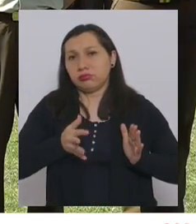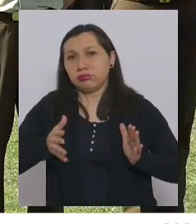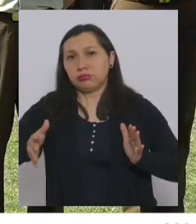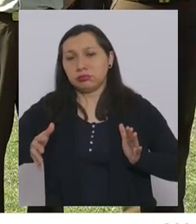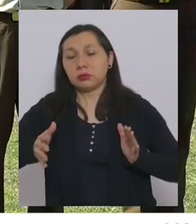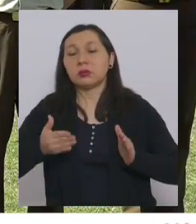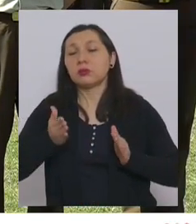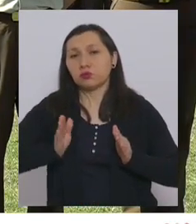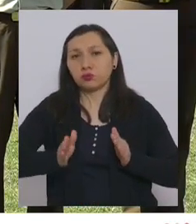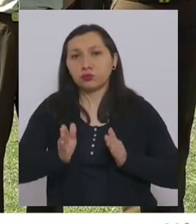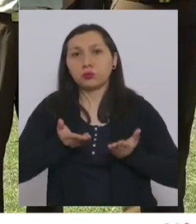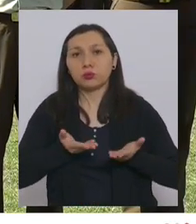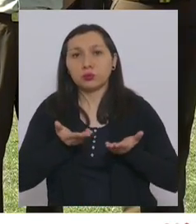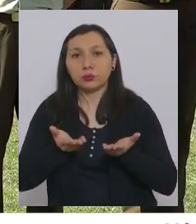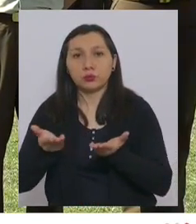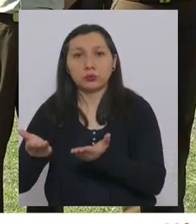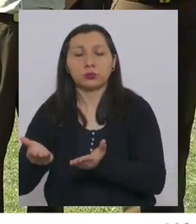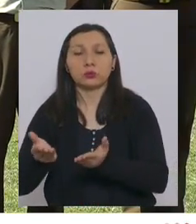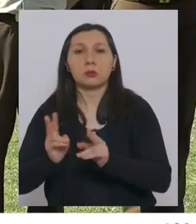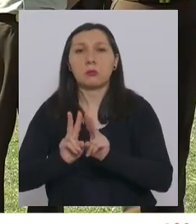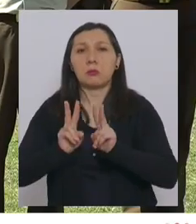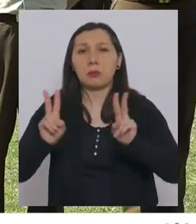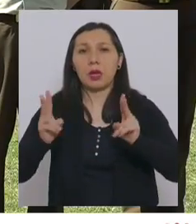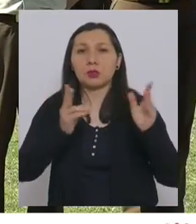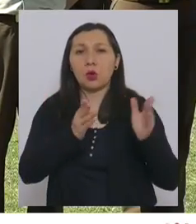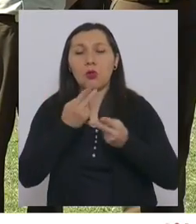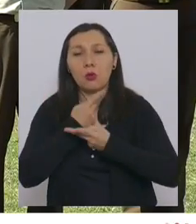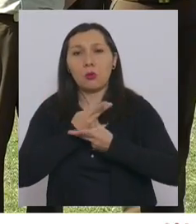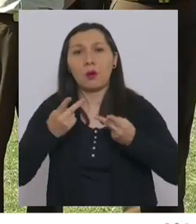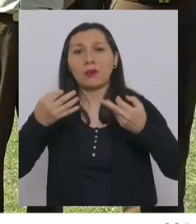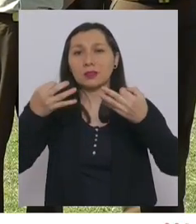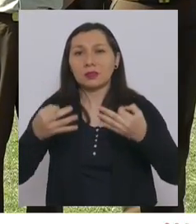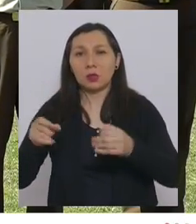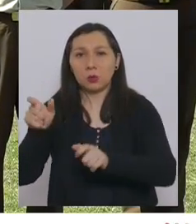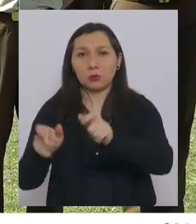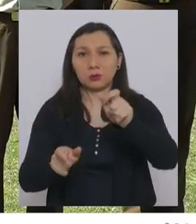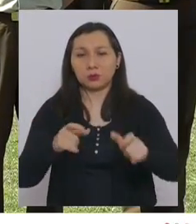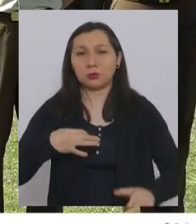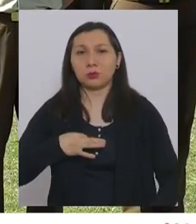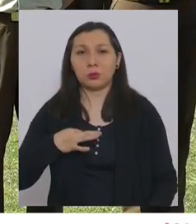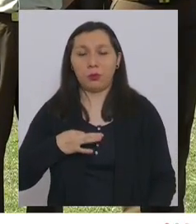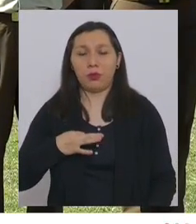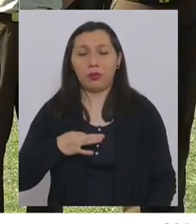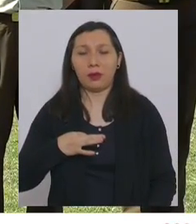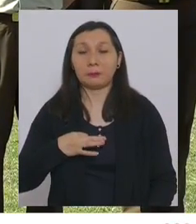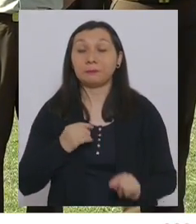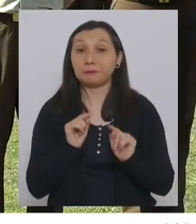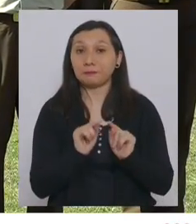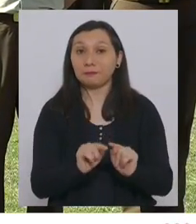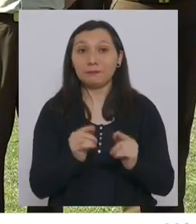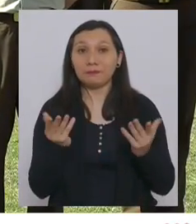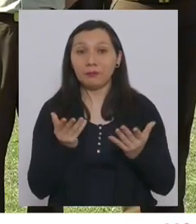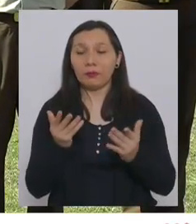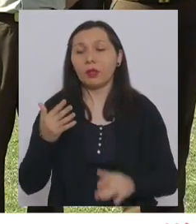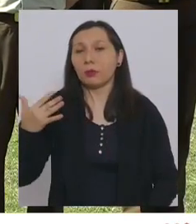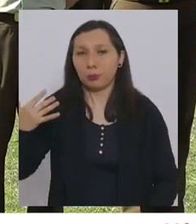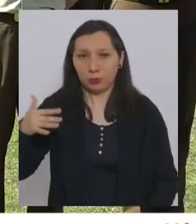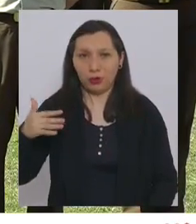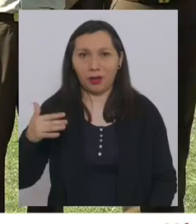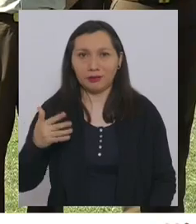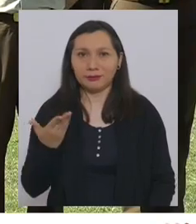poder seguir sirviendo la paz, el orden público y la seguridad de los ciudadanos. Para esto es